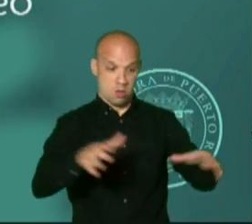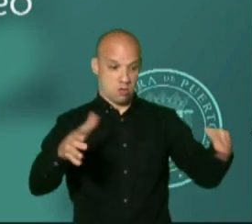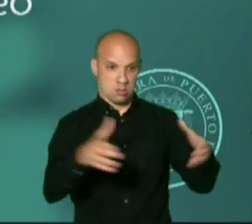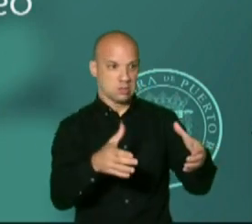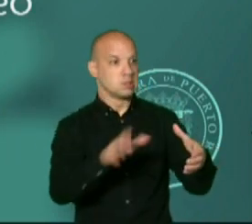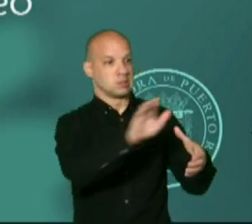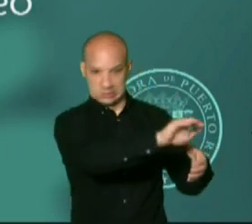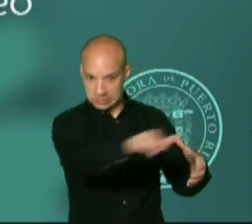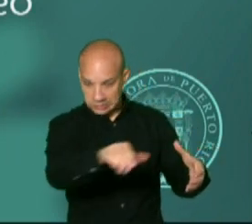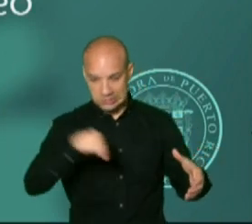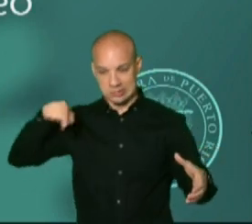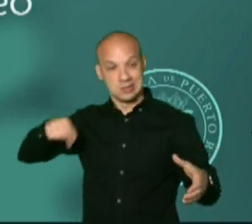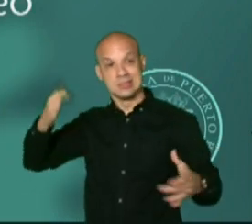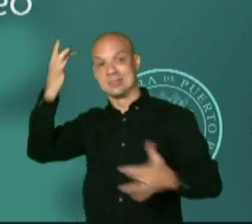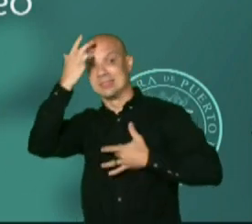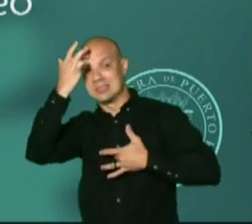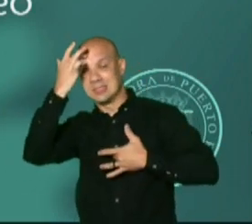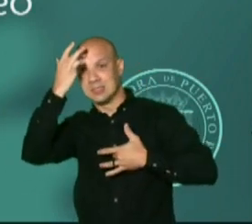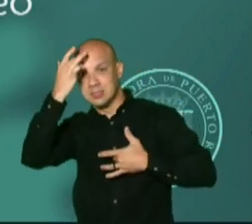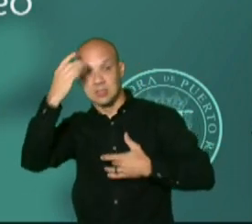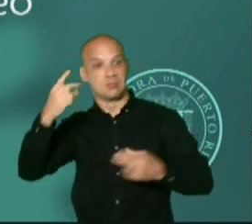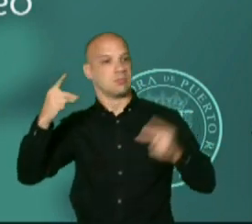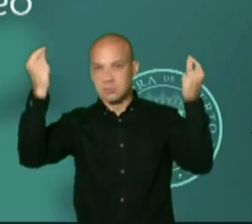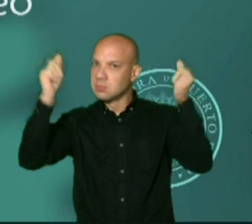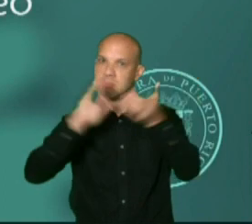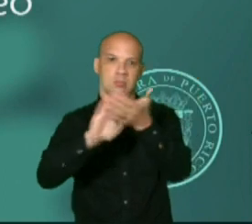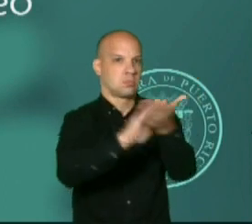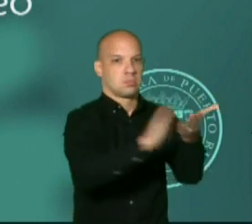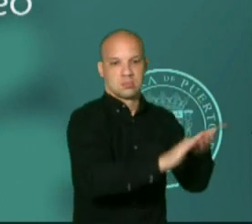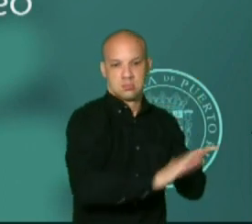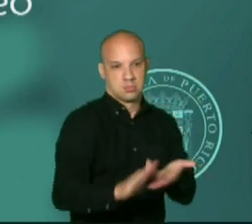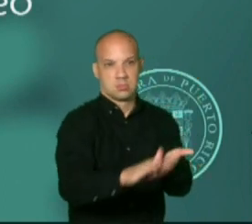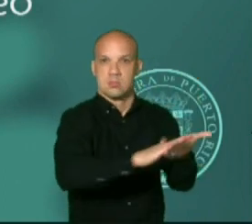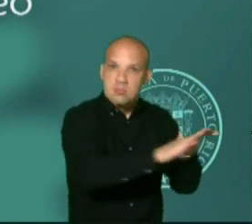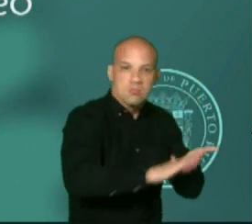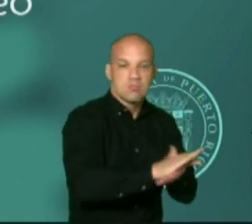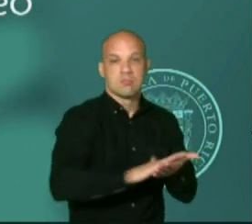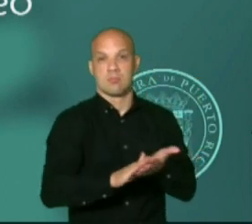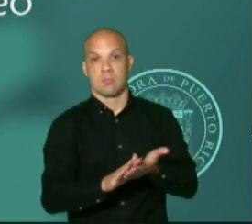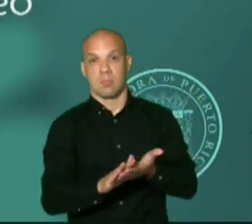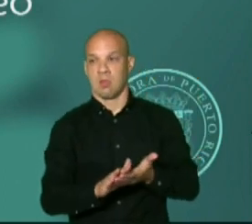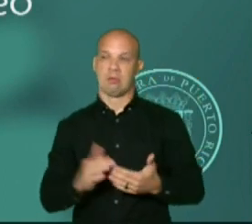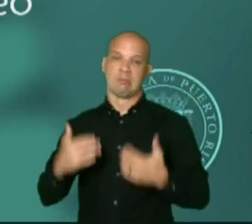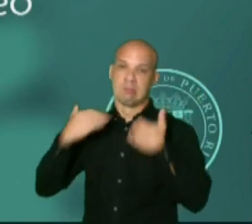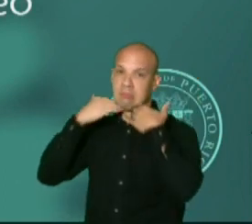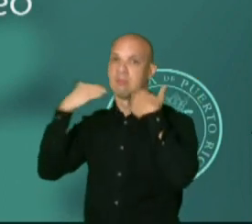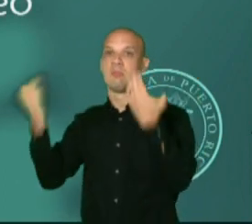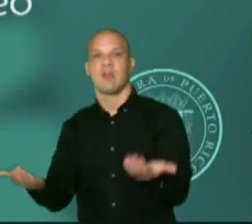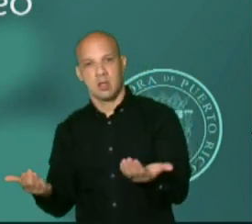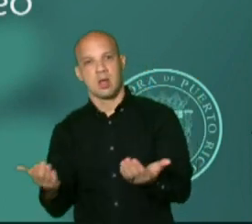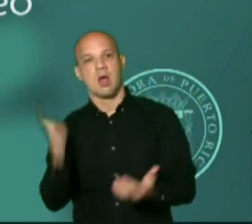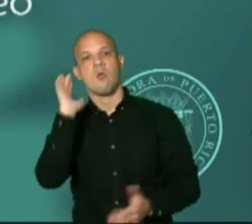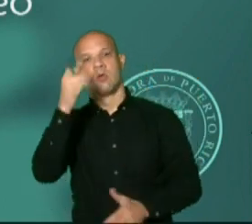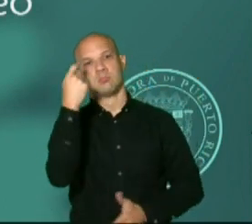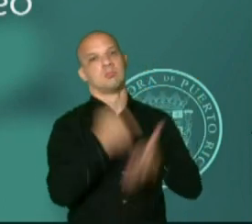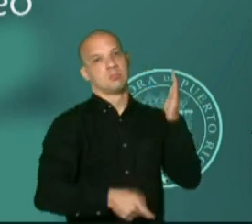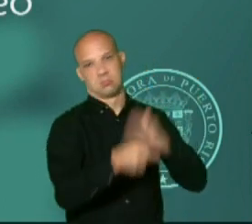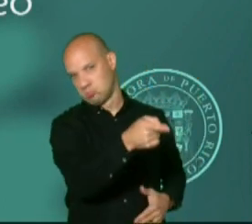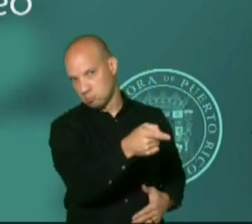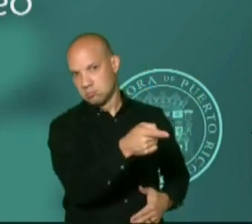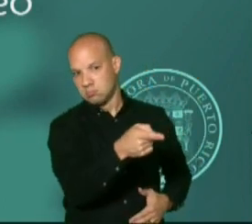e higienización del lugar. No hacerlo conllevará sanciones administrativas para el jefe de la agencia